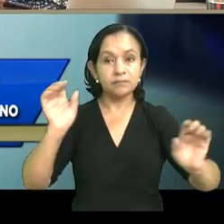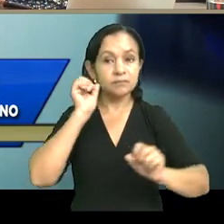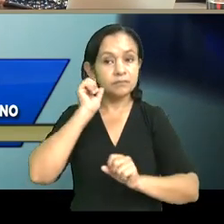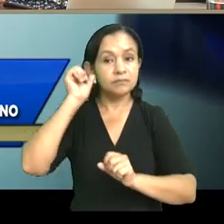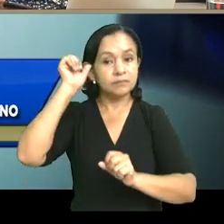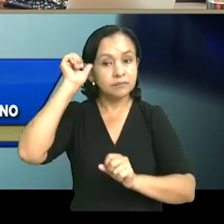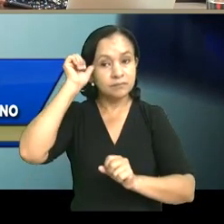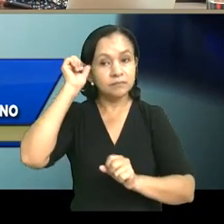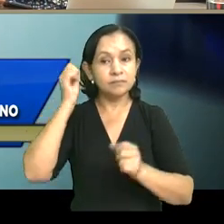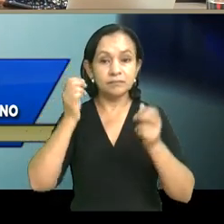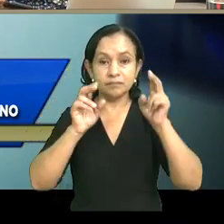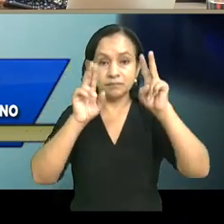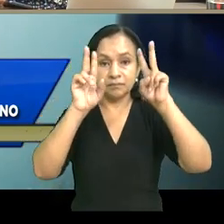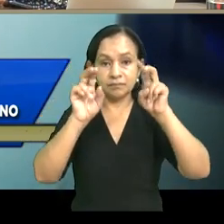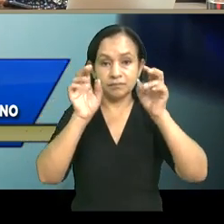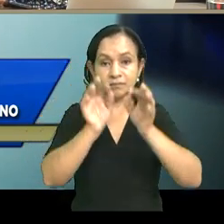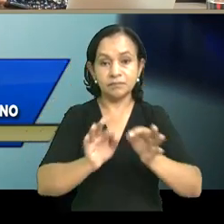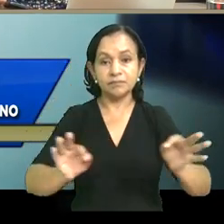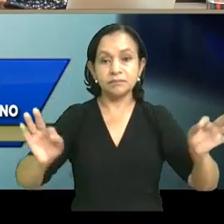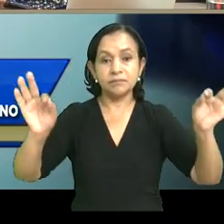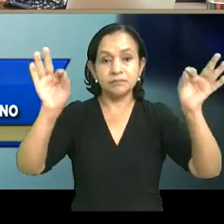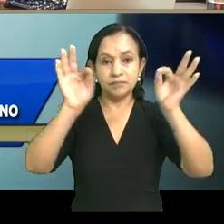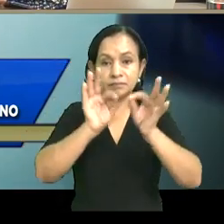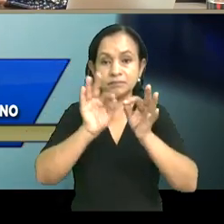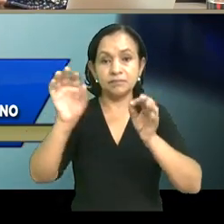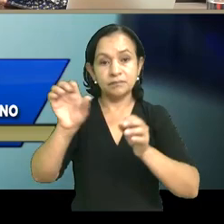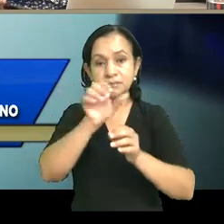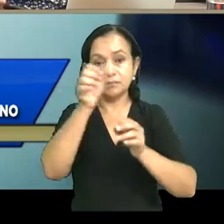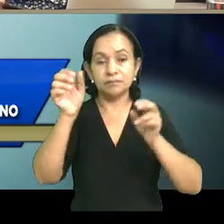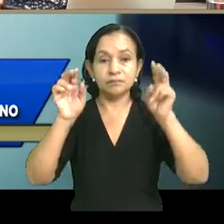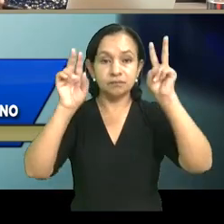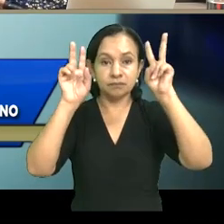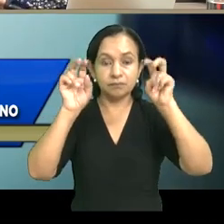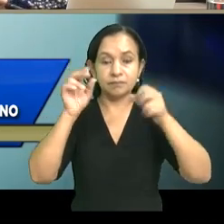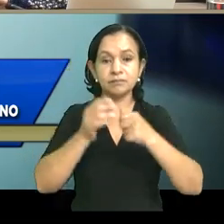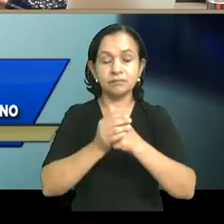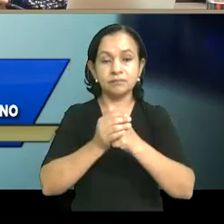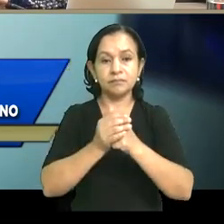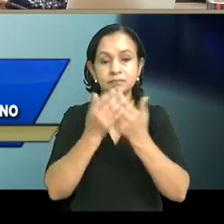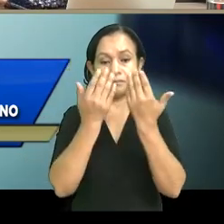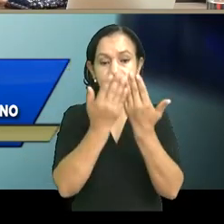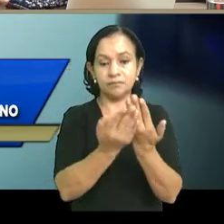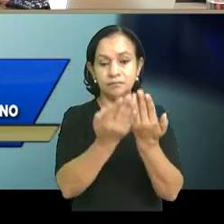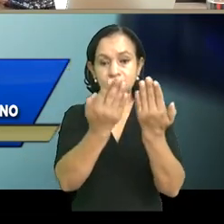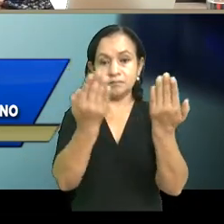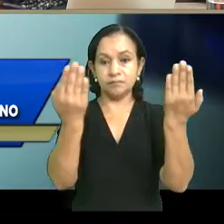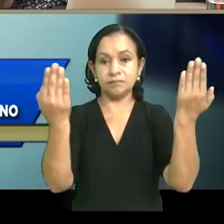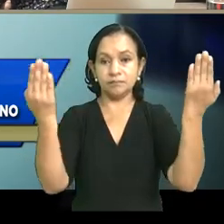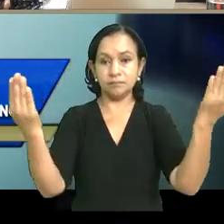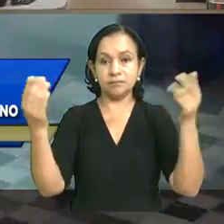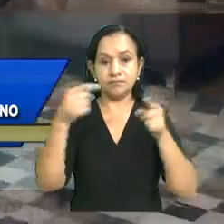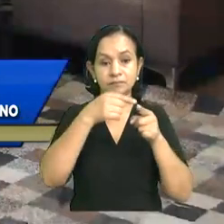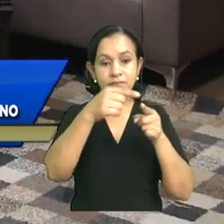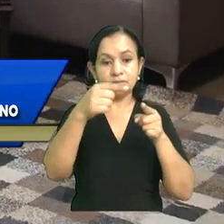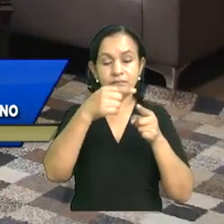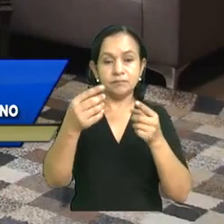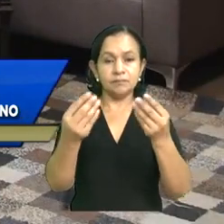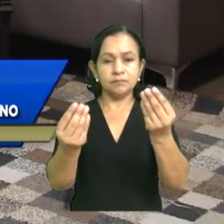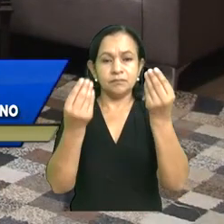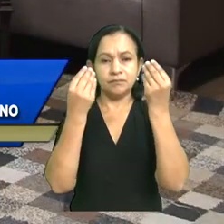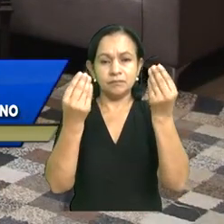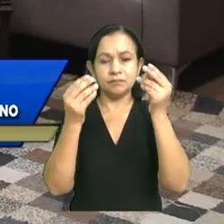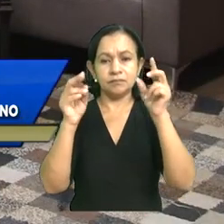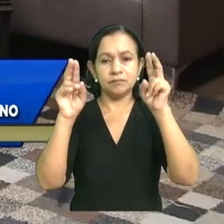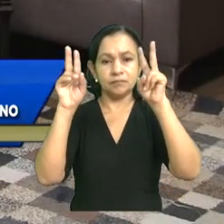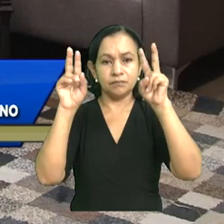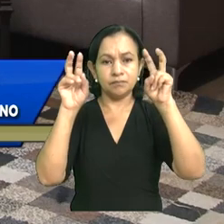adultos. Eso es un tema importantísimo. ¿Sí? Otro de los temas son los museos municipales. Okay. Tenemos muchísimos temas, pero